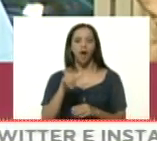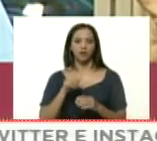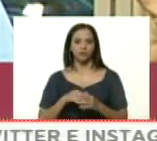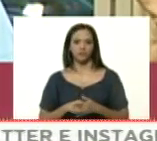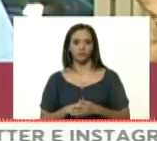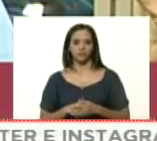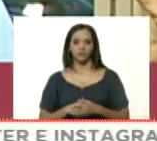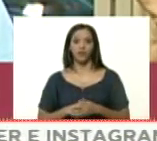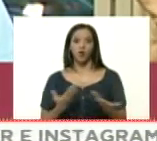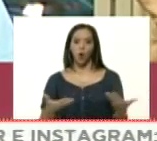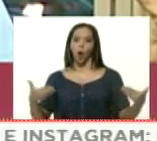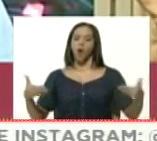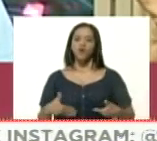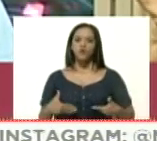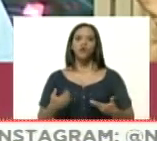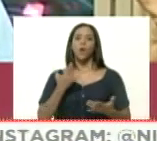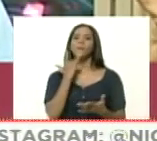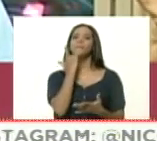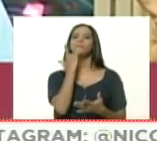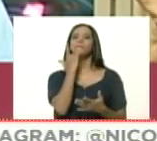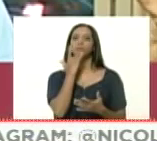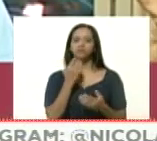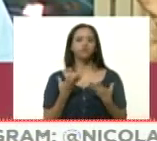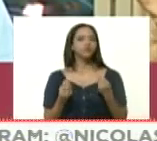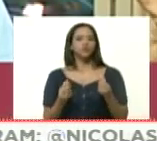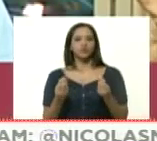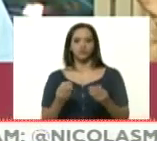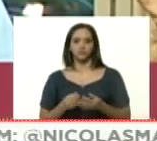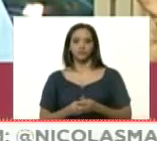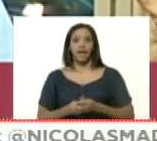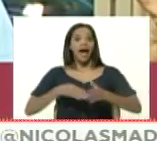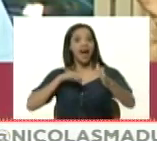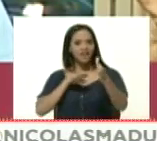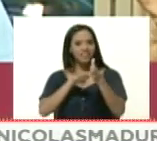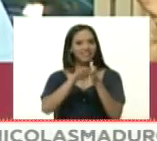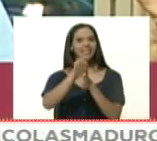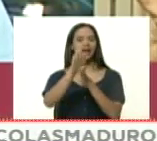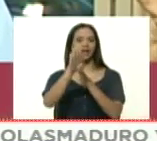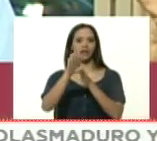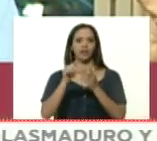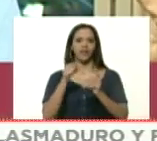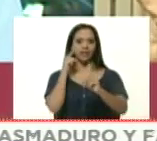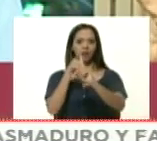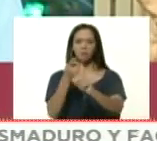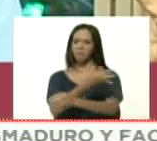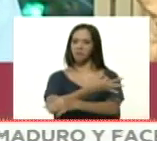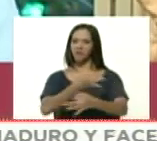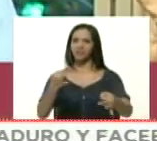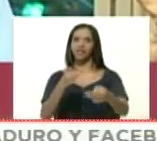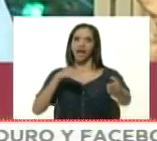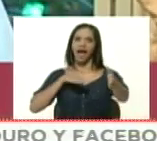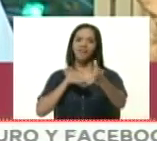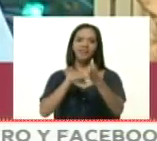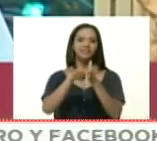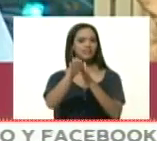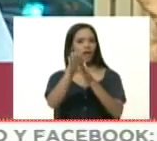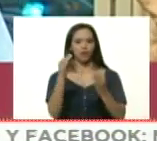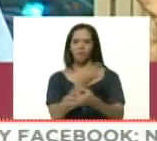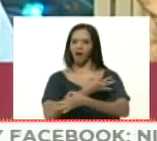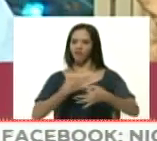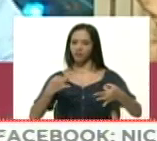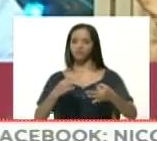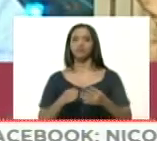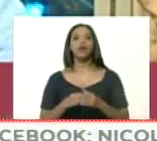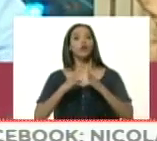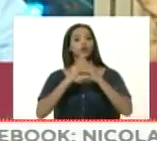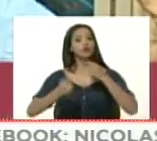Con coraje, con valentía, avanzando en la estrategia correcta, avanzando en la estrategia correcta.